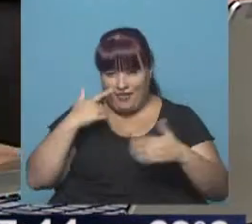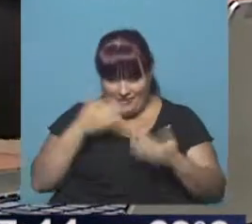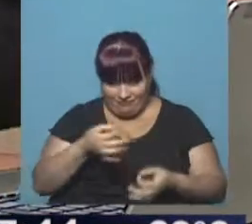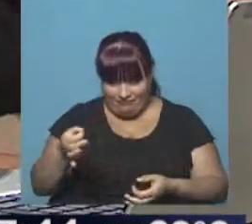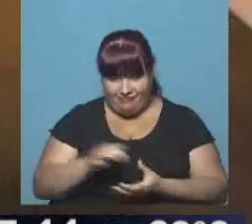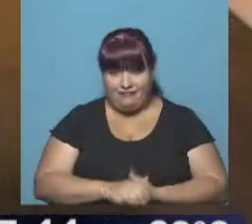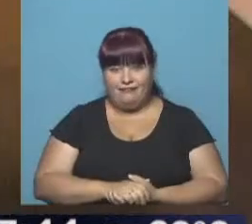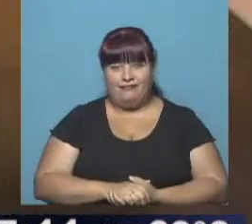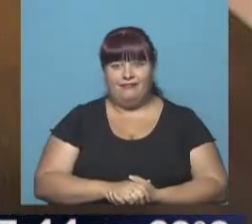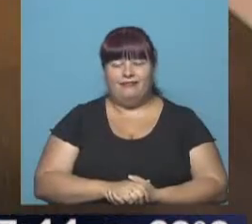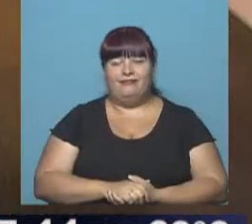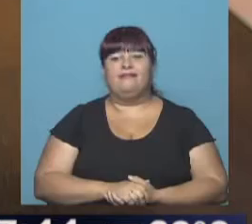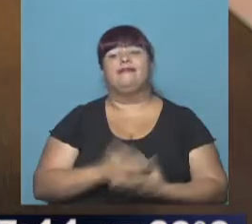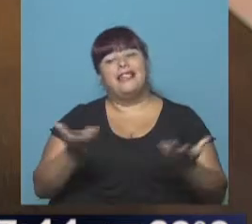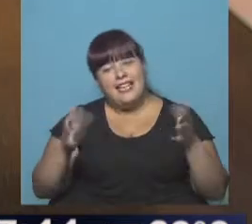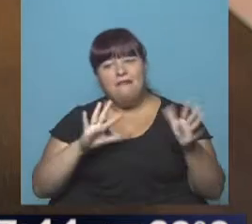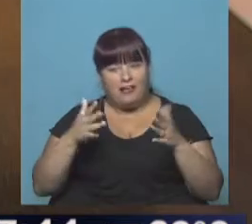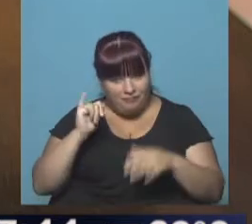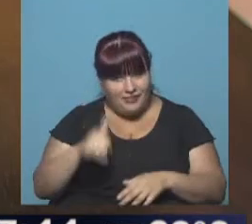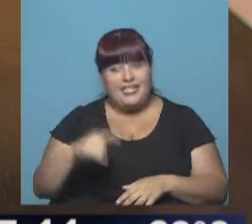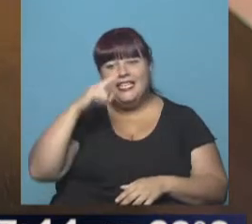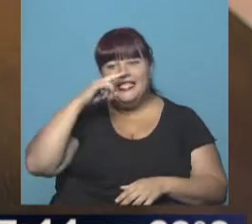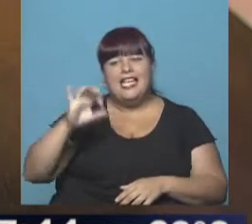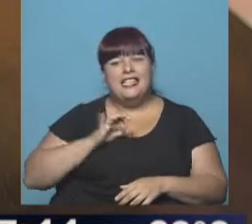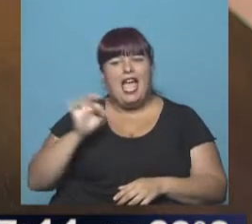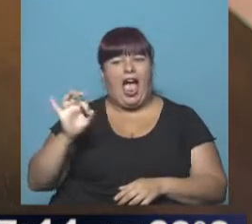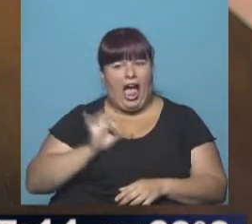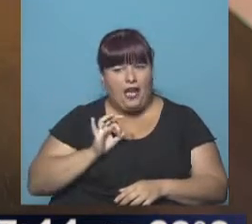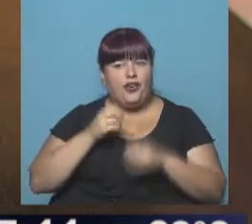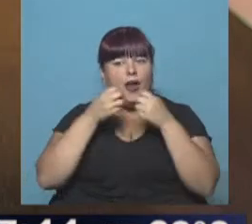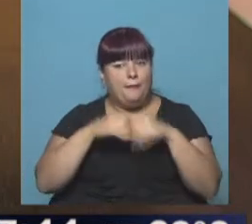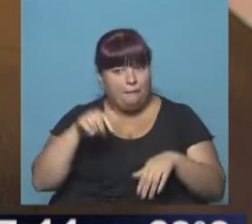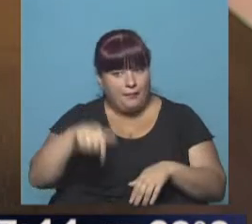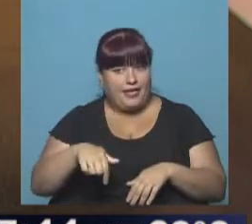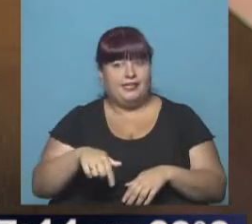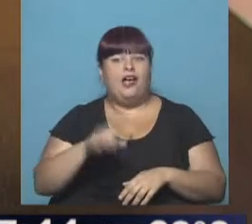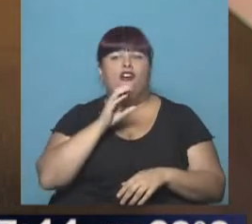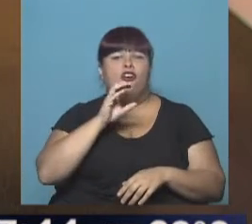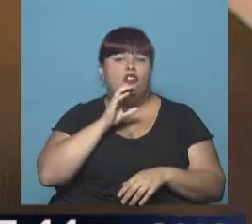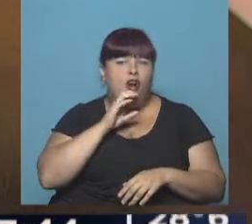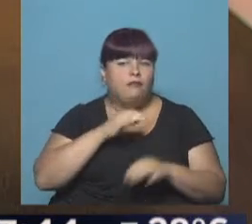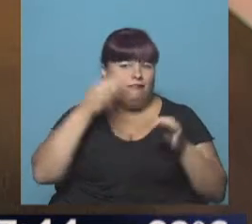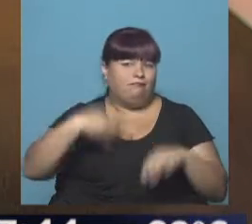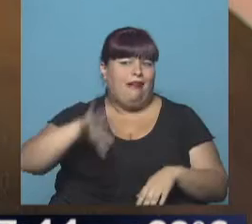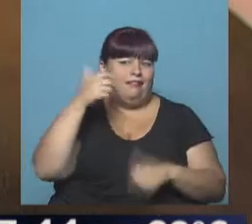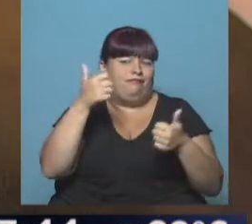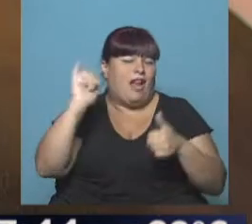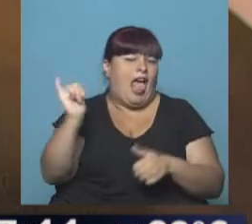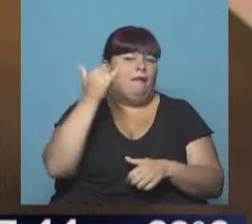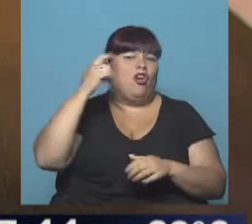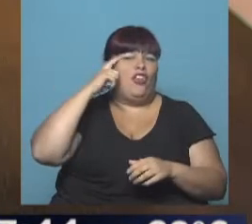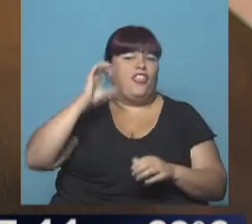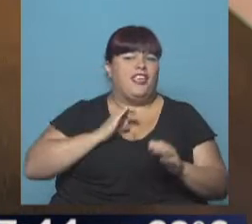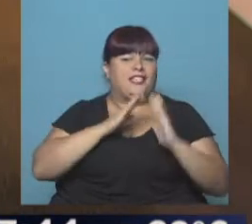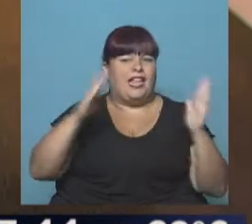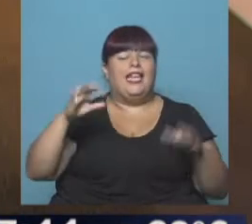lejos y algo de eso hay séptima temporada está iniciando una de las comedias o la comedia más exitosa de la última década